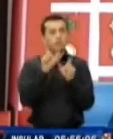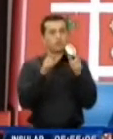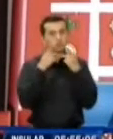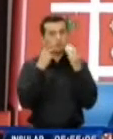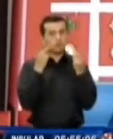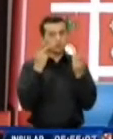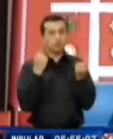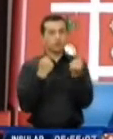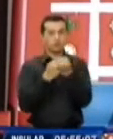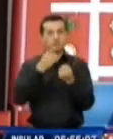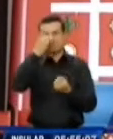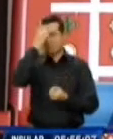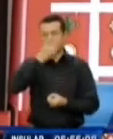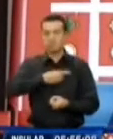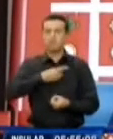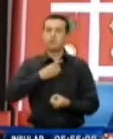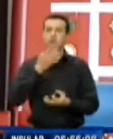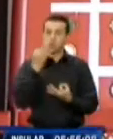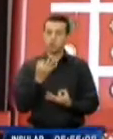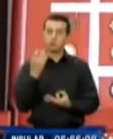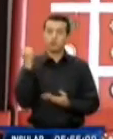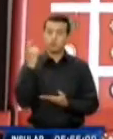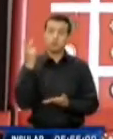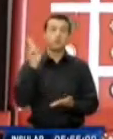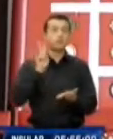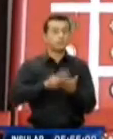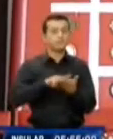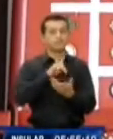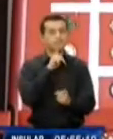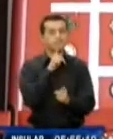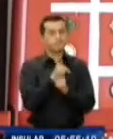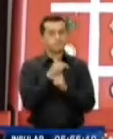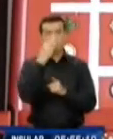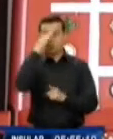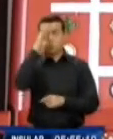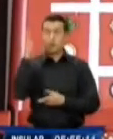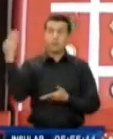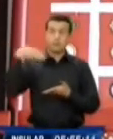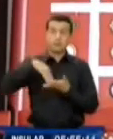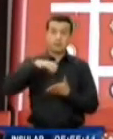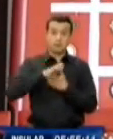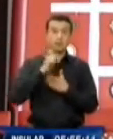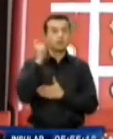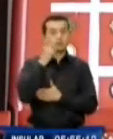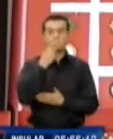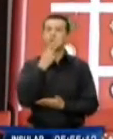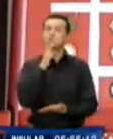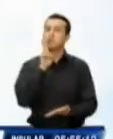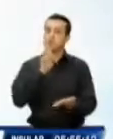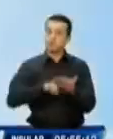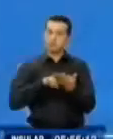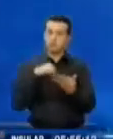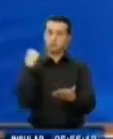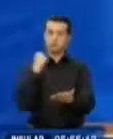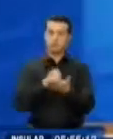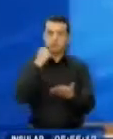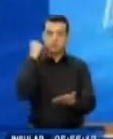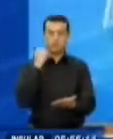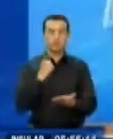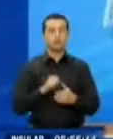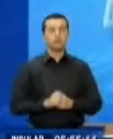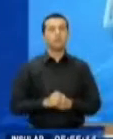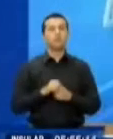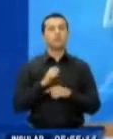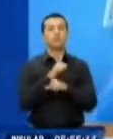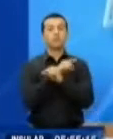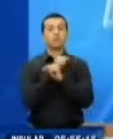en tanto a la decisión del visado de cubanos y cubanas a visitar el Ecuador. A través de su cuenta de